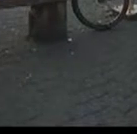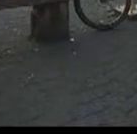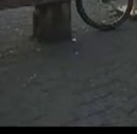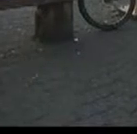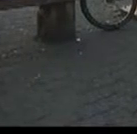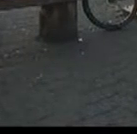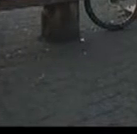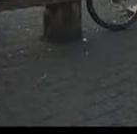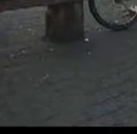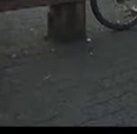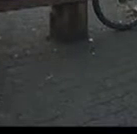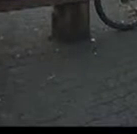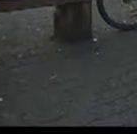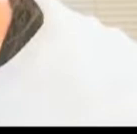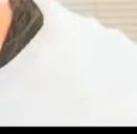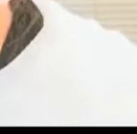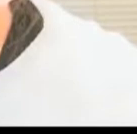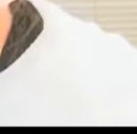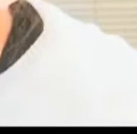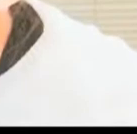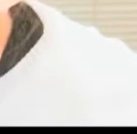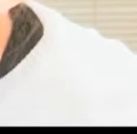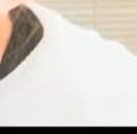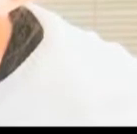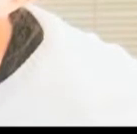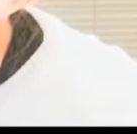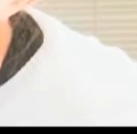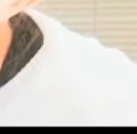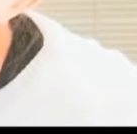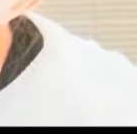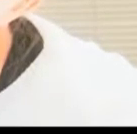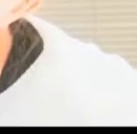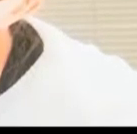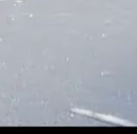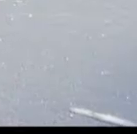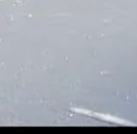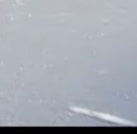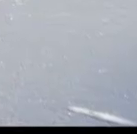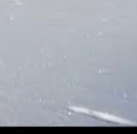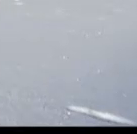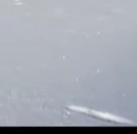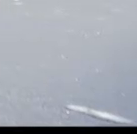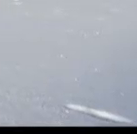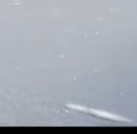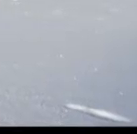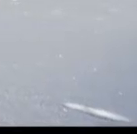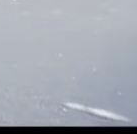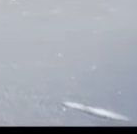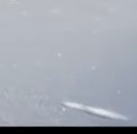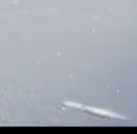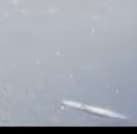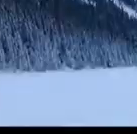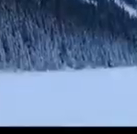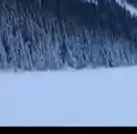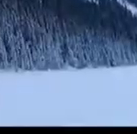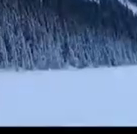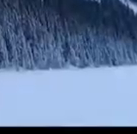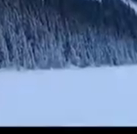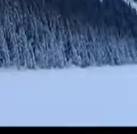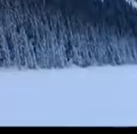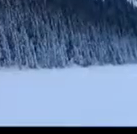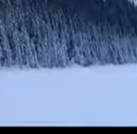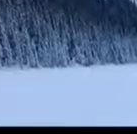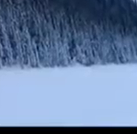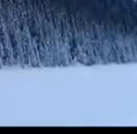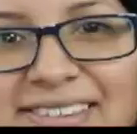¿Quieres estudiar en el mundo? Alejandra Guadalupe Granados, ex becaria de la Capacitación de Estudios de Escuelas Normalistas Públicas, nos